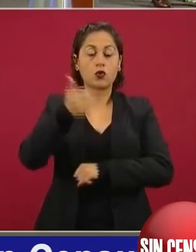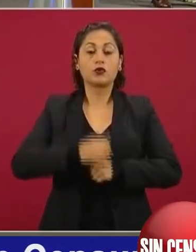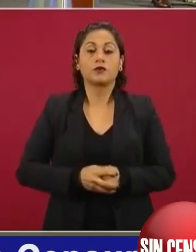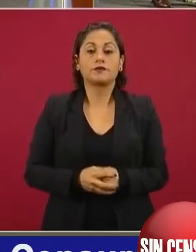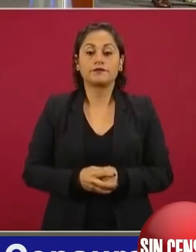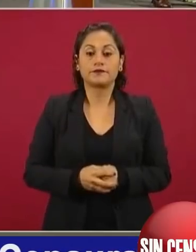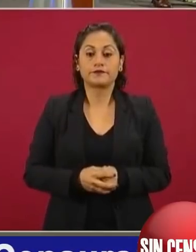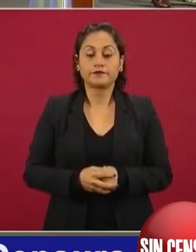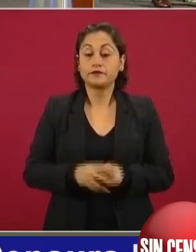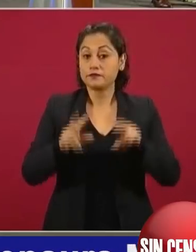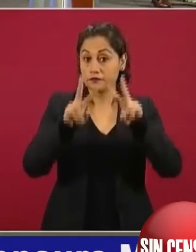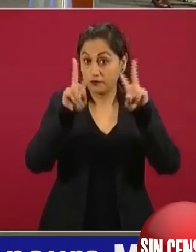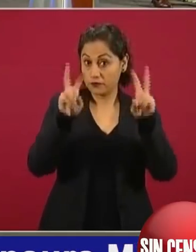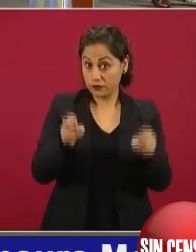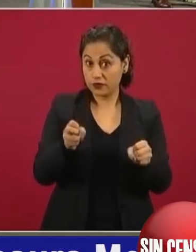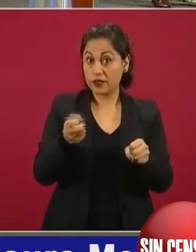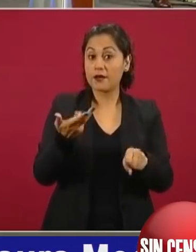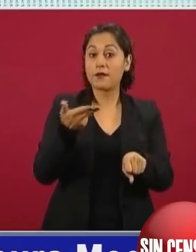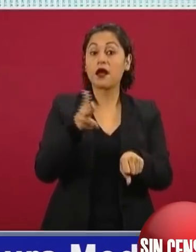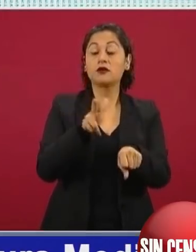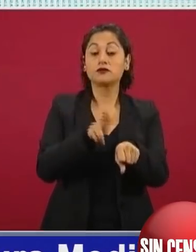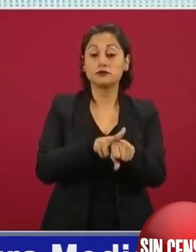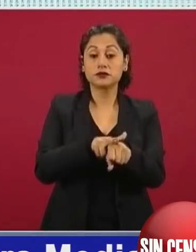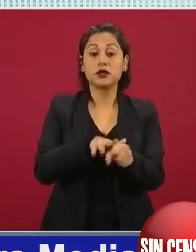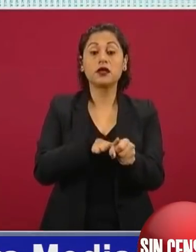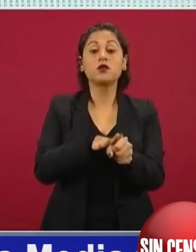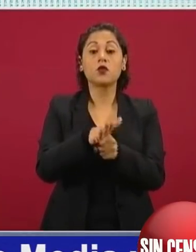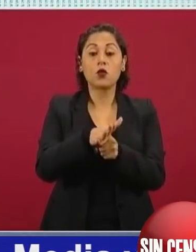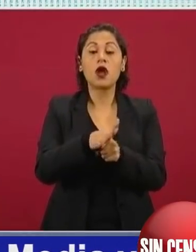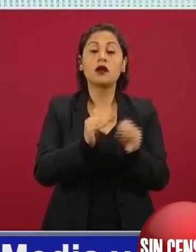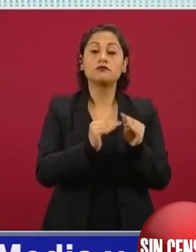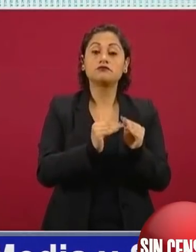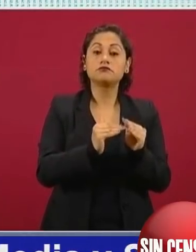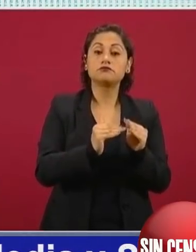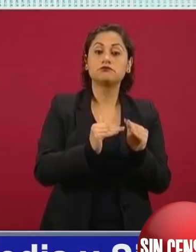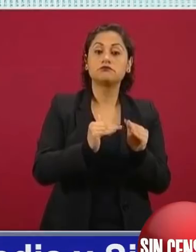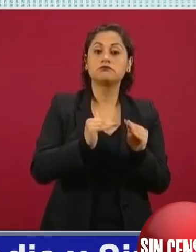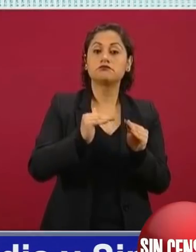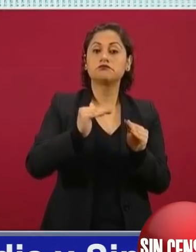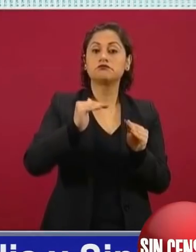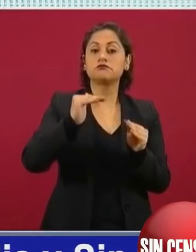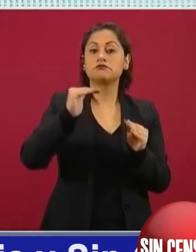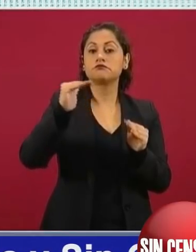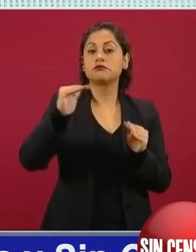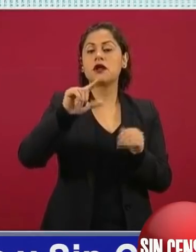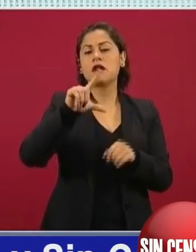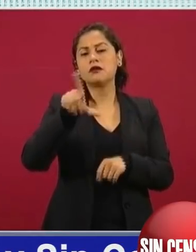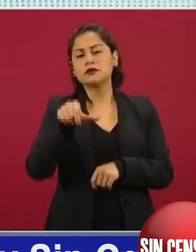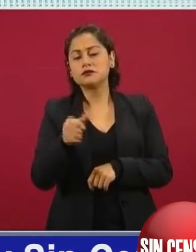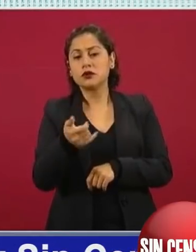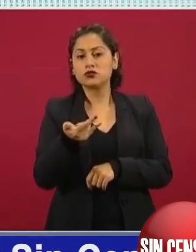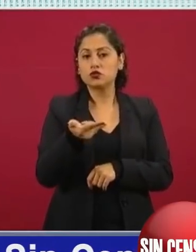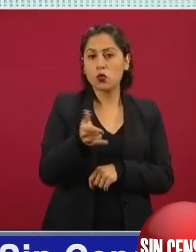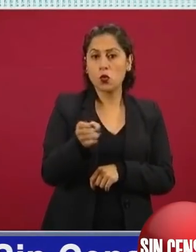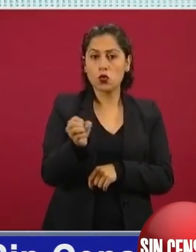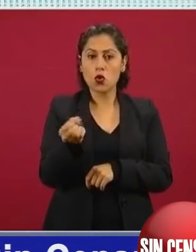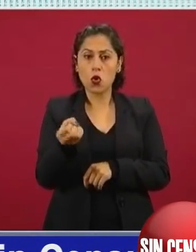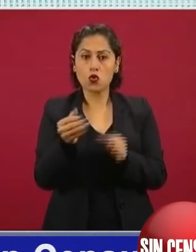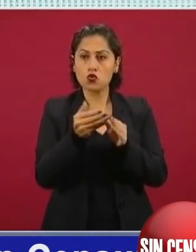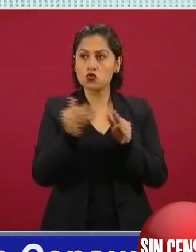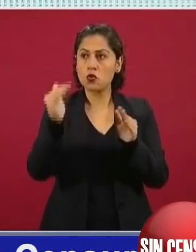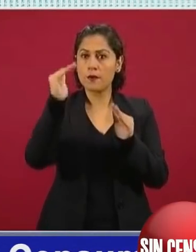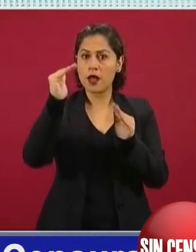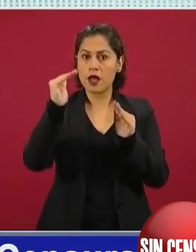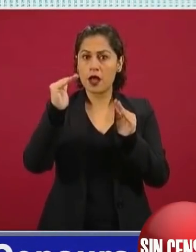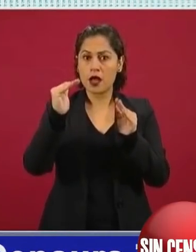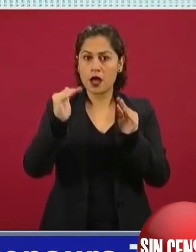La hospitalización, también un incremento progresivo lento, después reducción entre julio y octubre, y después